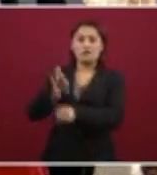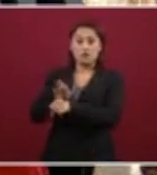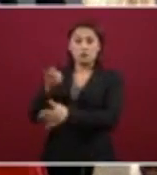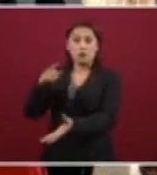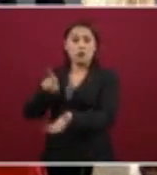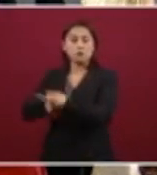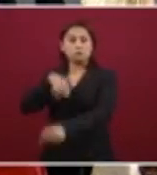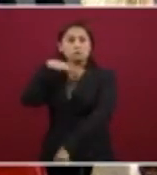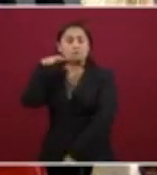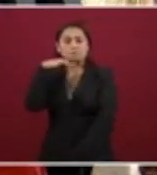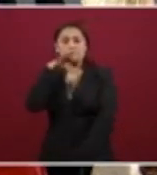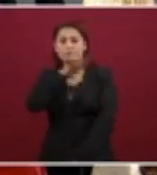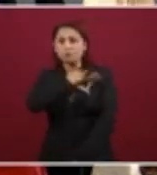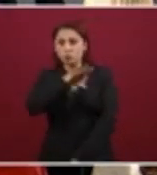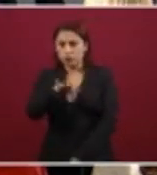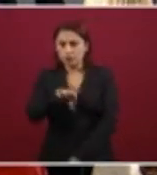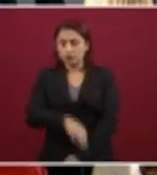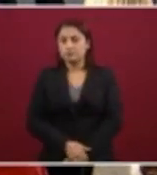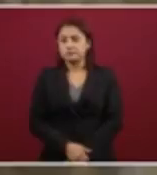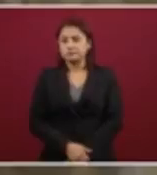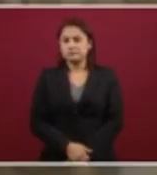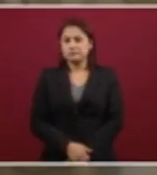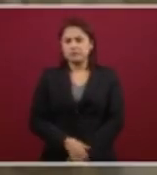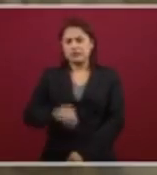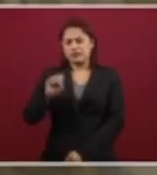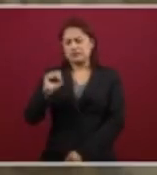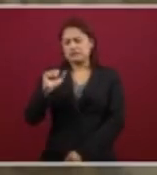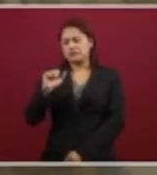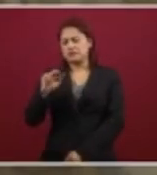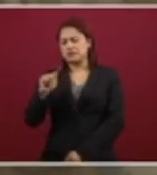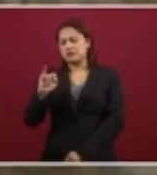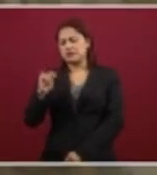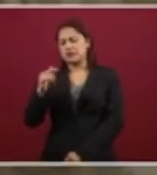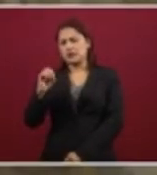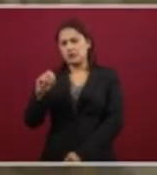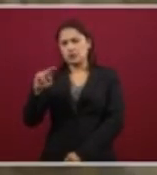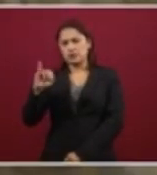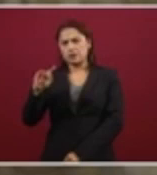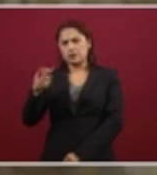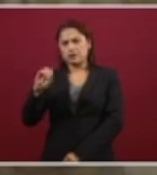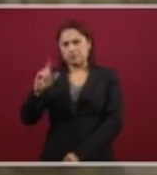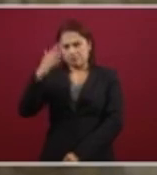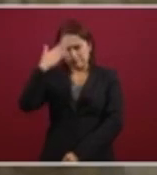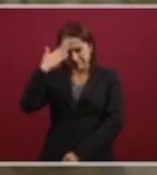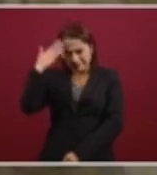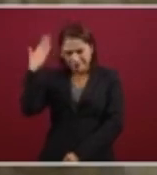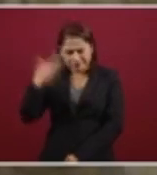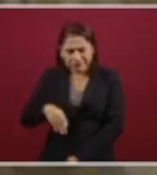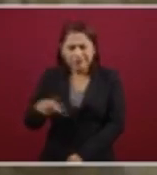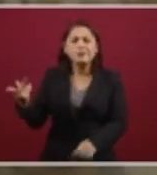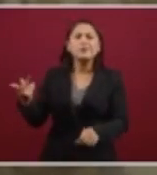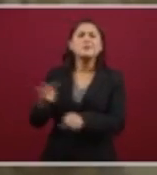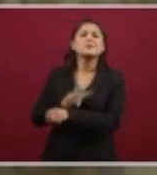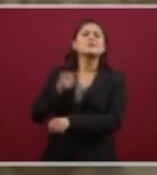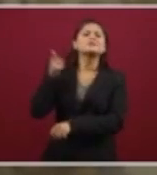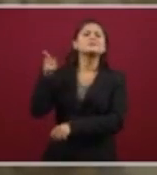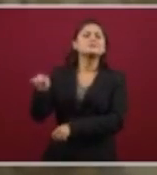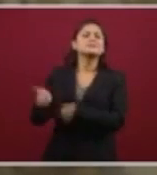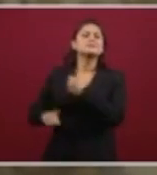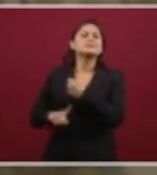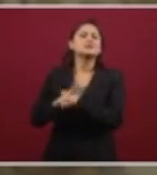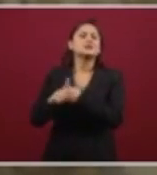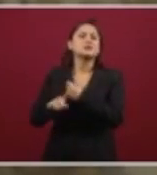¿Santiago Nieto tendrá conocimiento de esta situación y si llegará la mano